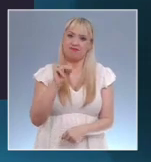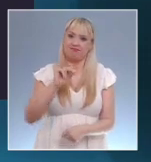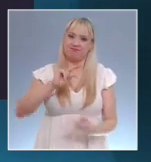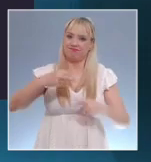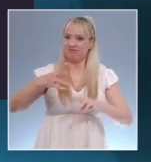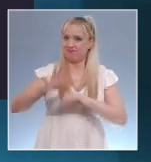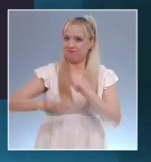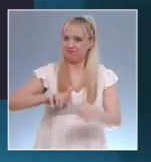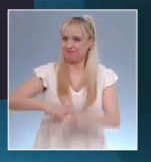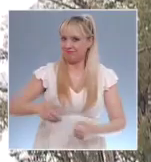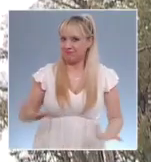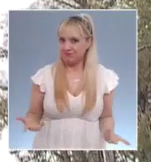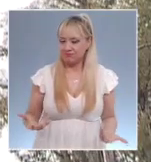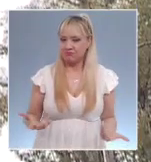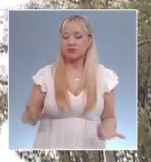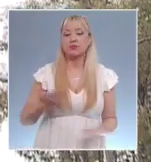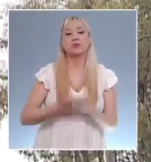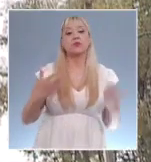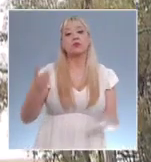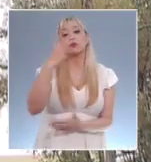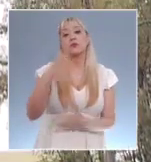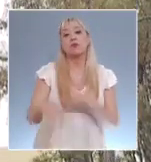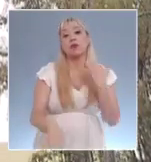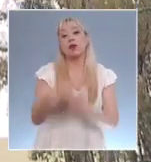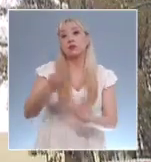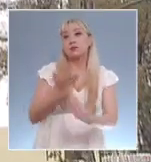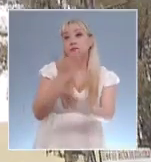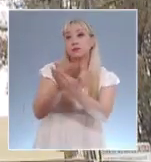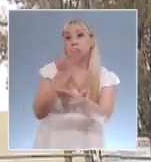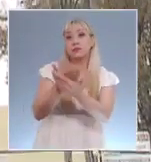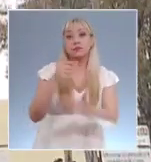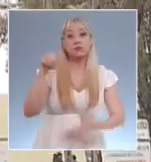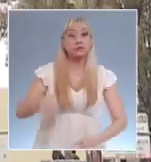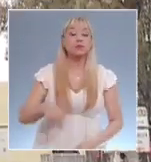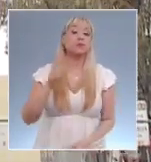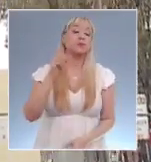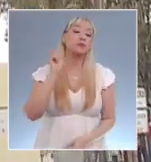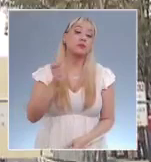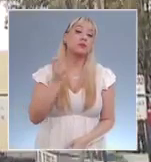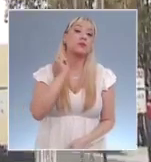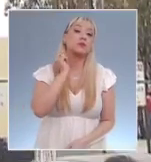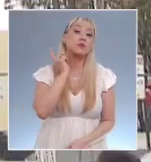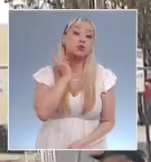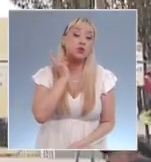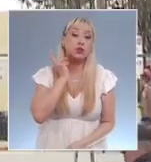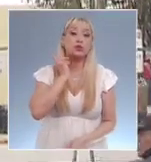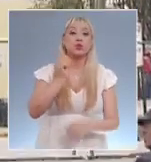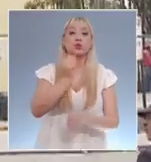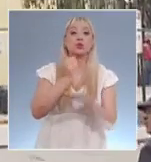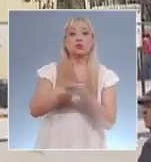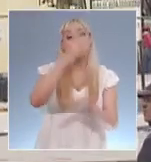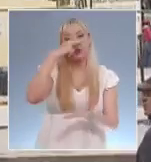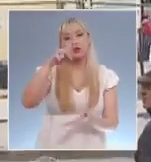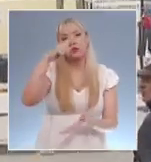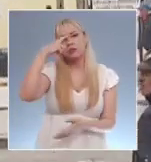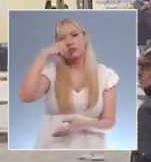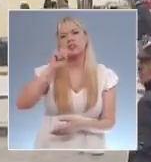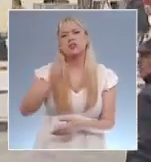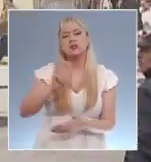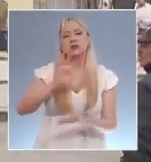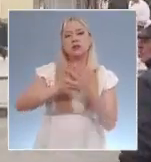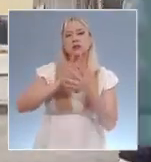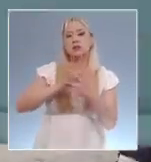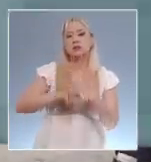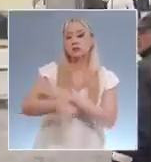de participación ciudadana para personas en prisión preventiva. Para el canal del Poder Judicial de la Federación, Marta